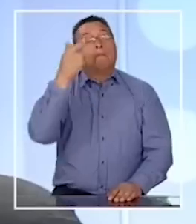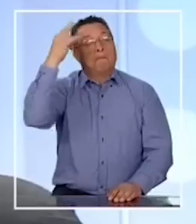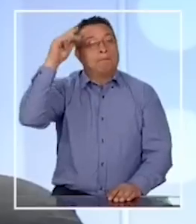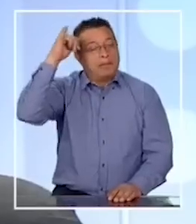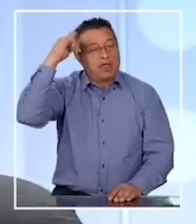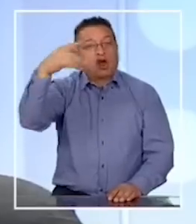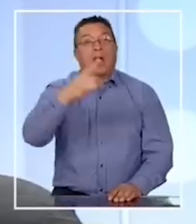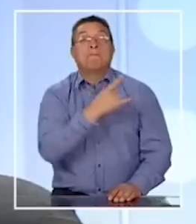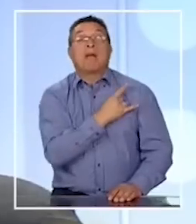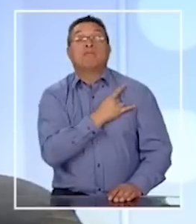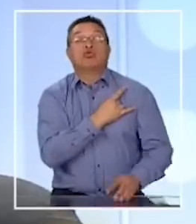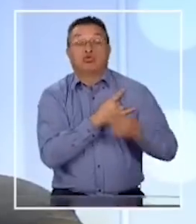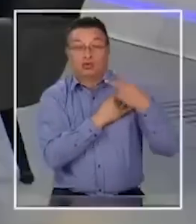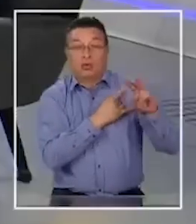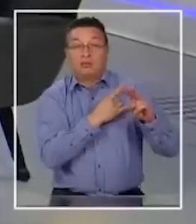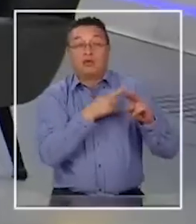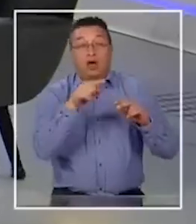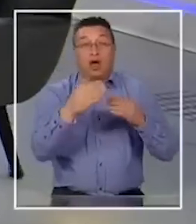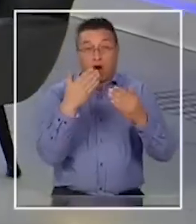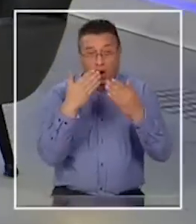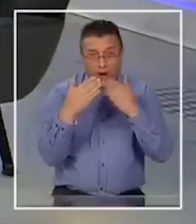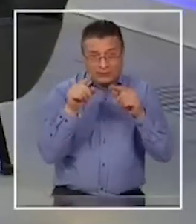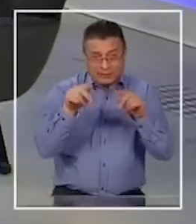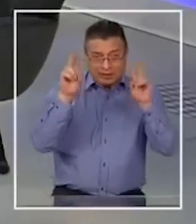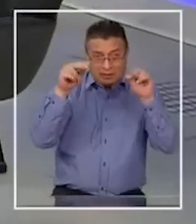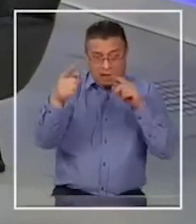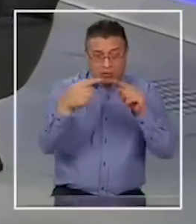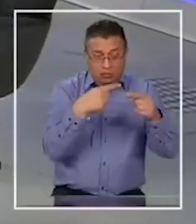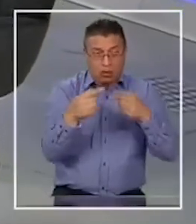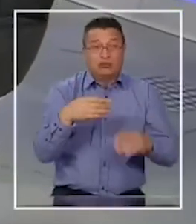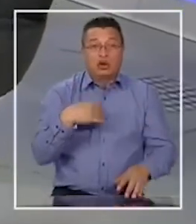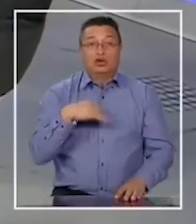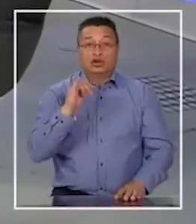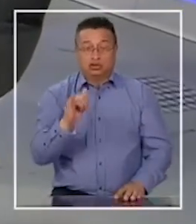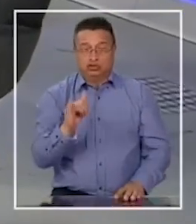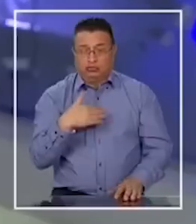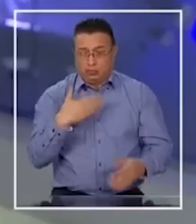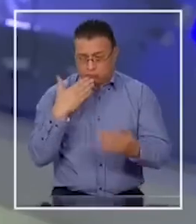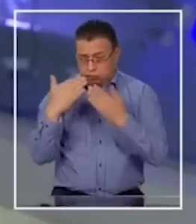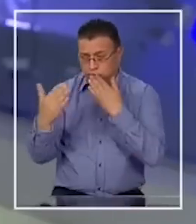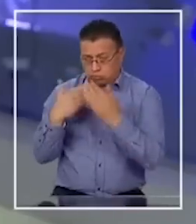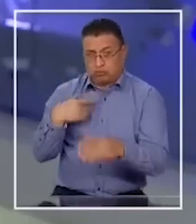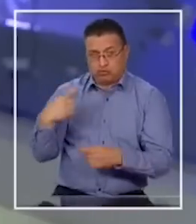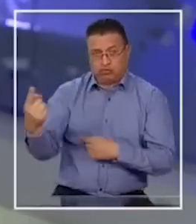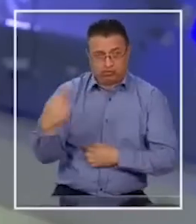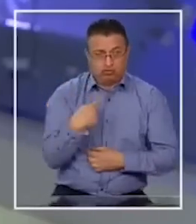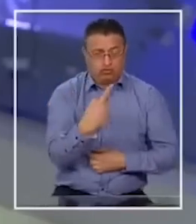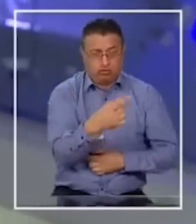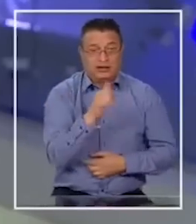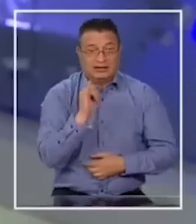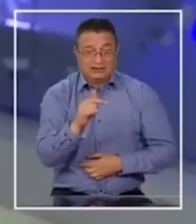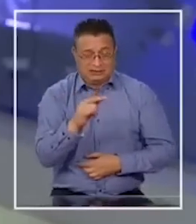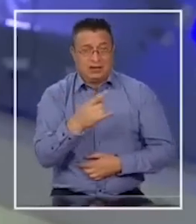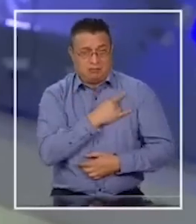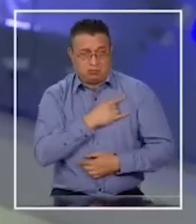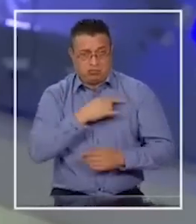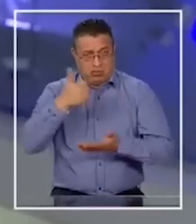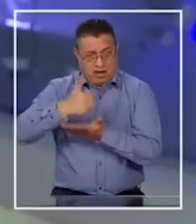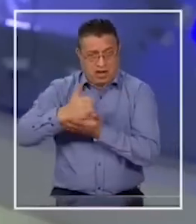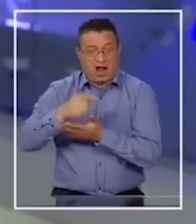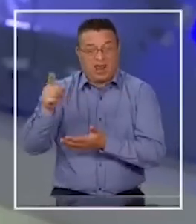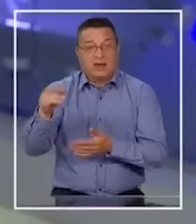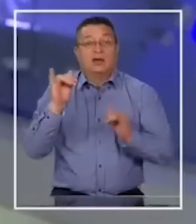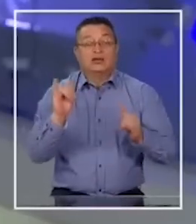conversa con ellos estos temas sí lo conversamos sin duda Pero también es cierto que en el mundo los alcaldes